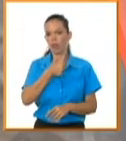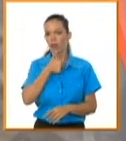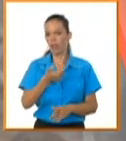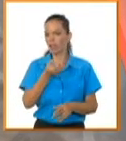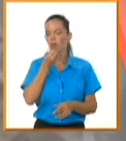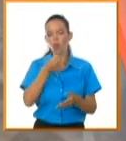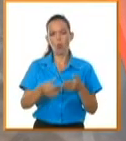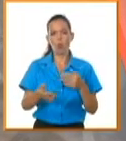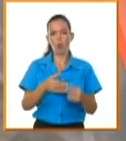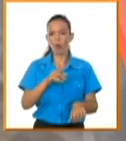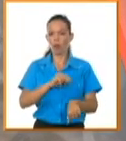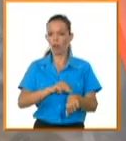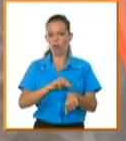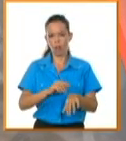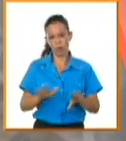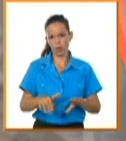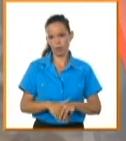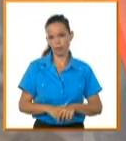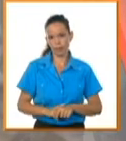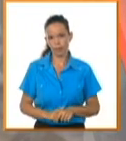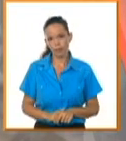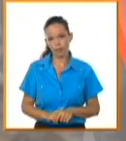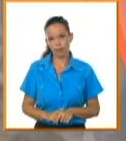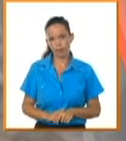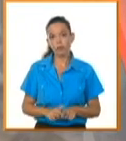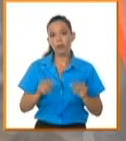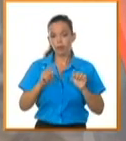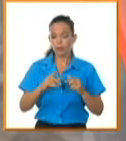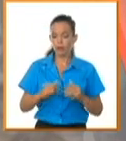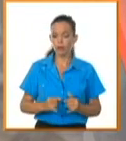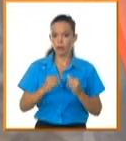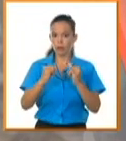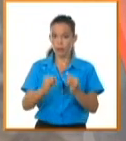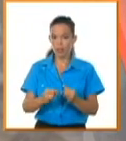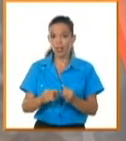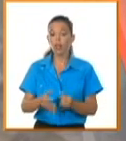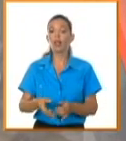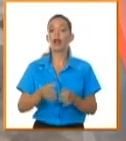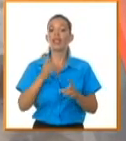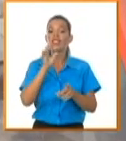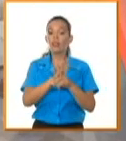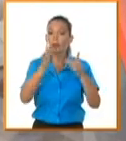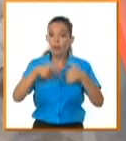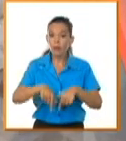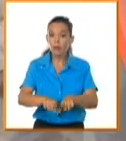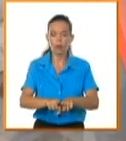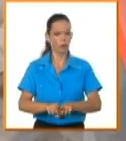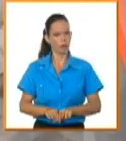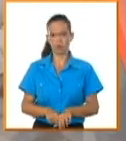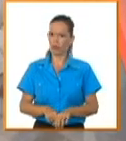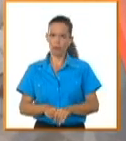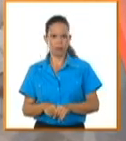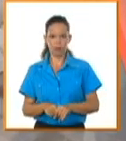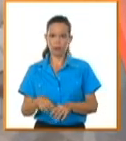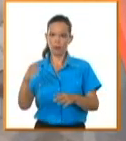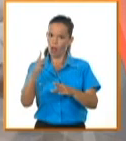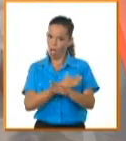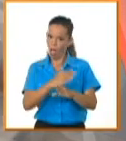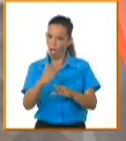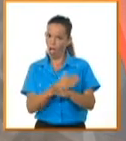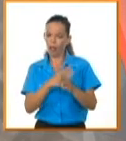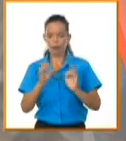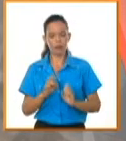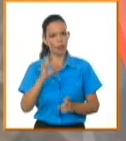de información ahí tenemos que decir que esto no comenzó ahora y sobre ello Quería dar alguna alguna